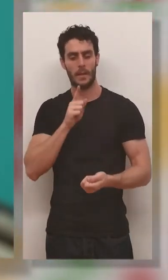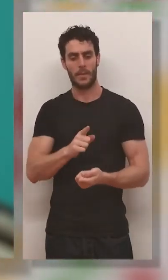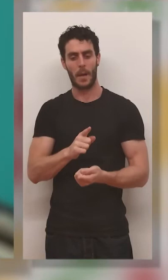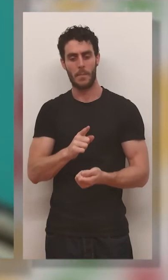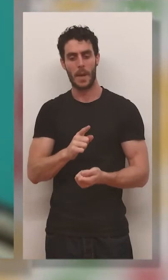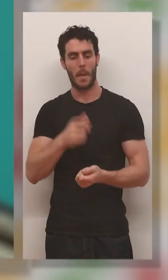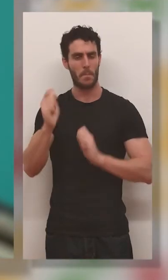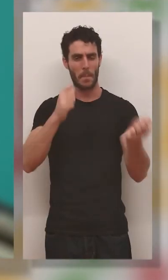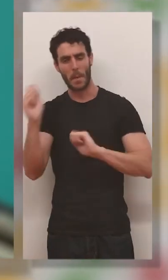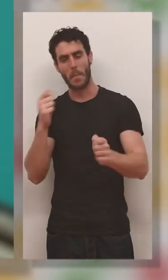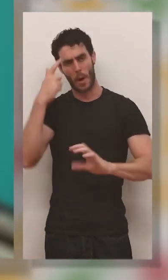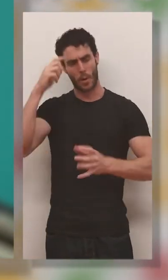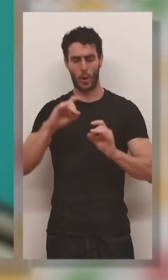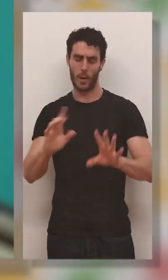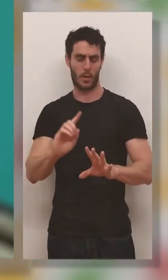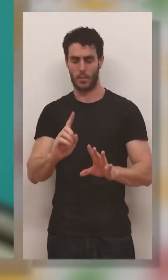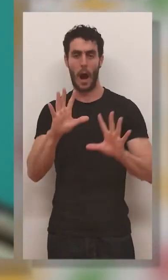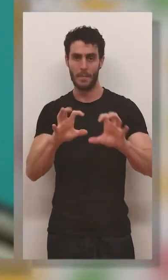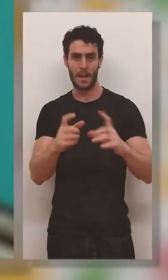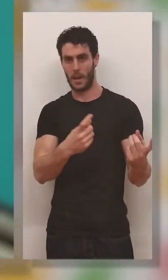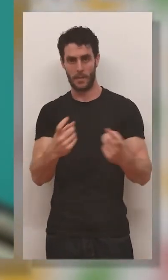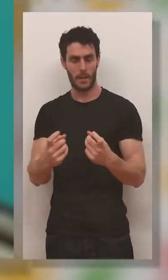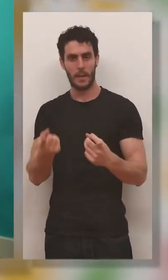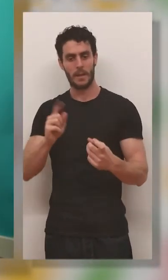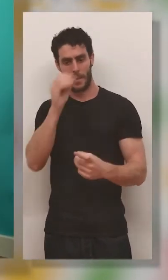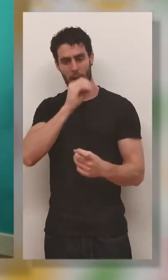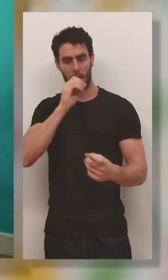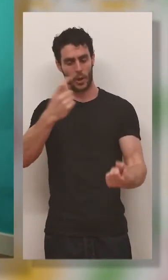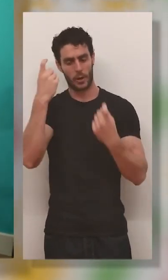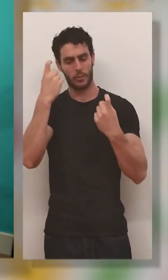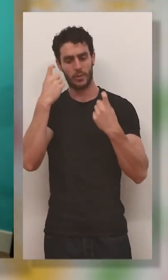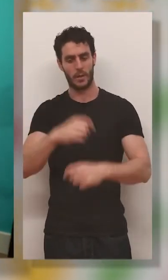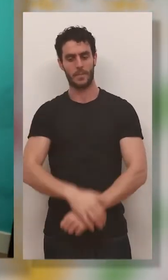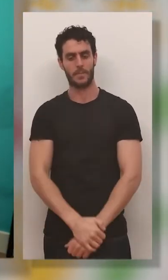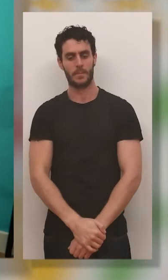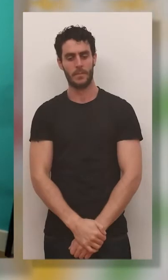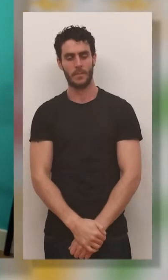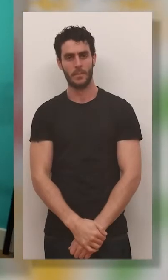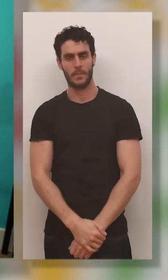a las cosas y muchos ritmos y canciones.